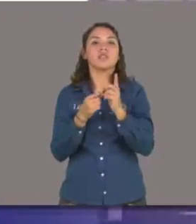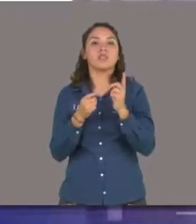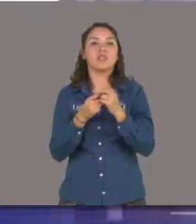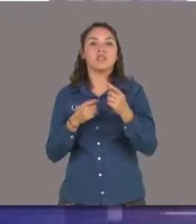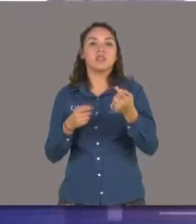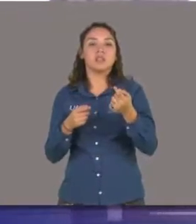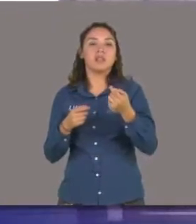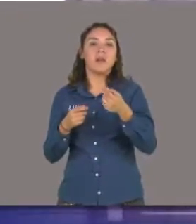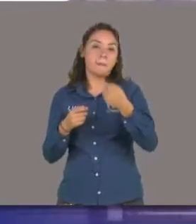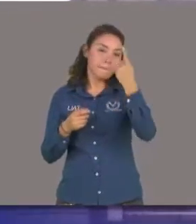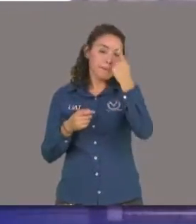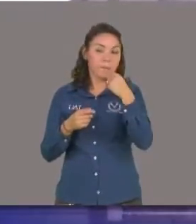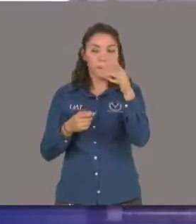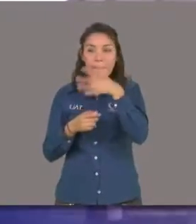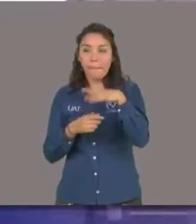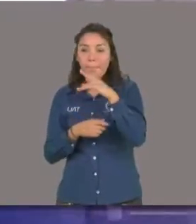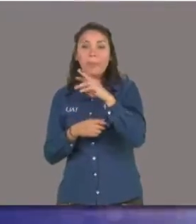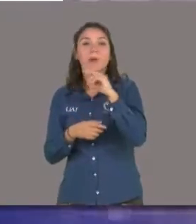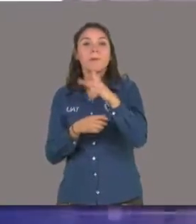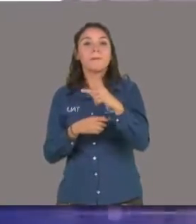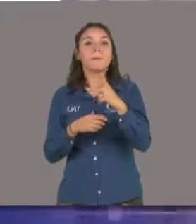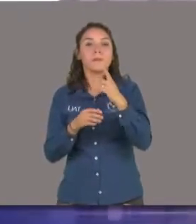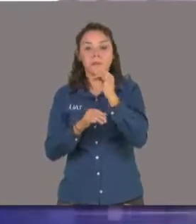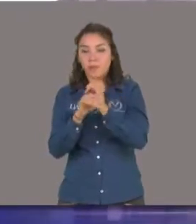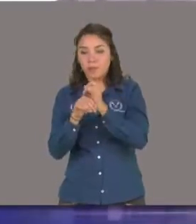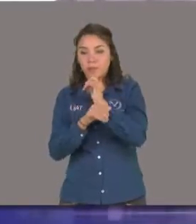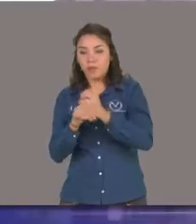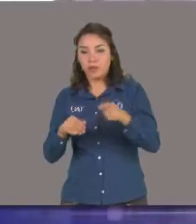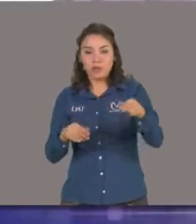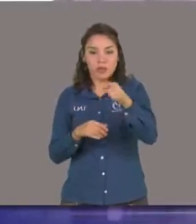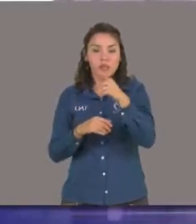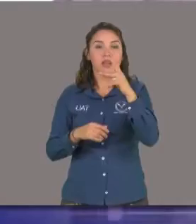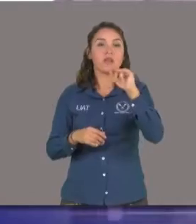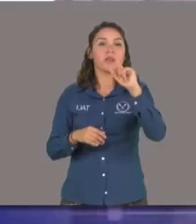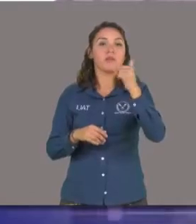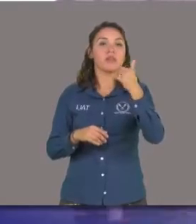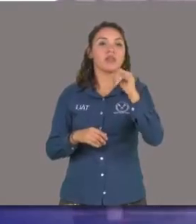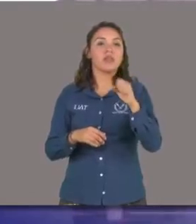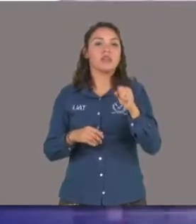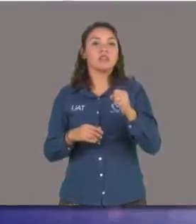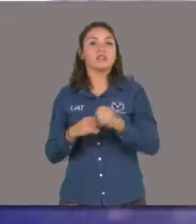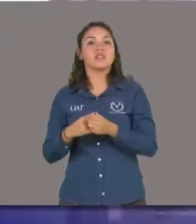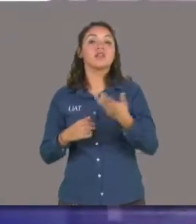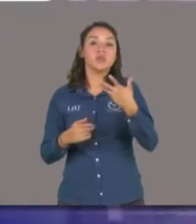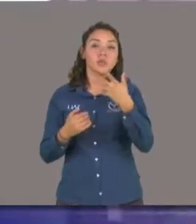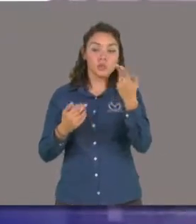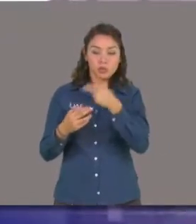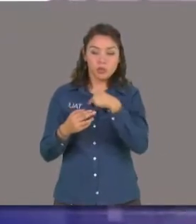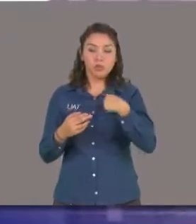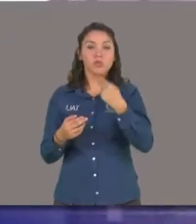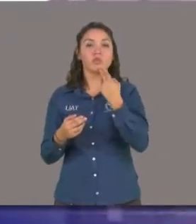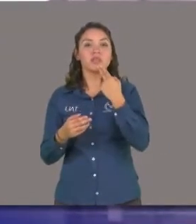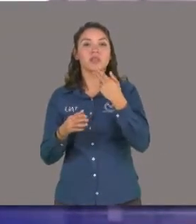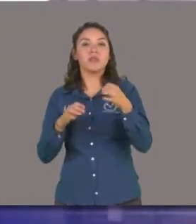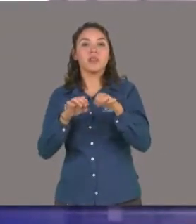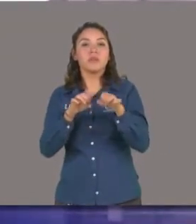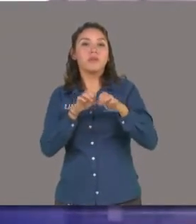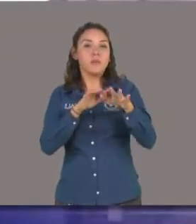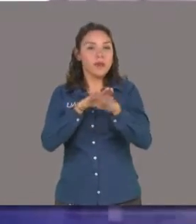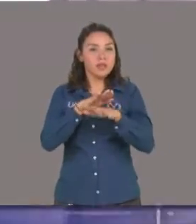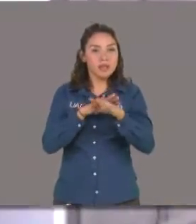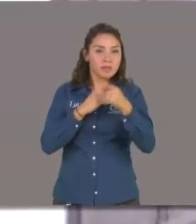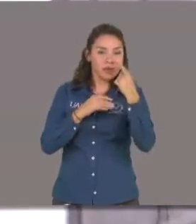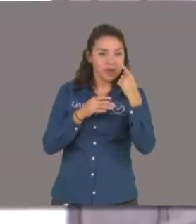sobre plagas regionales y lugares donde mejores para